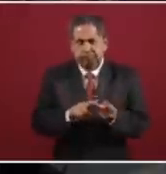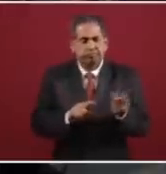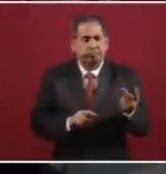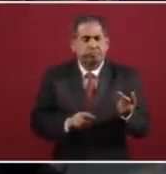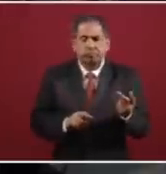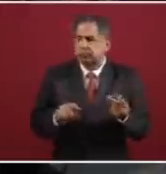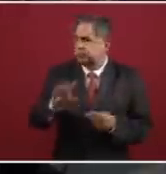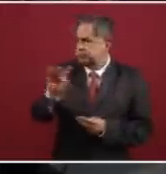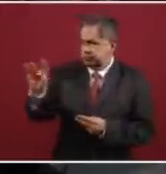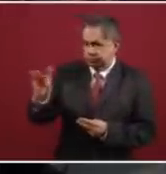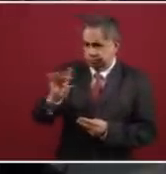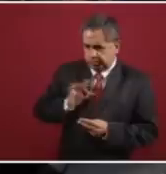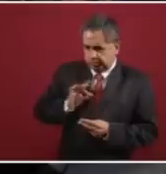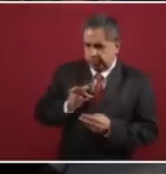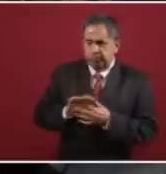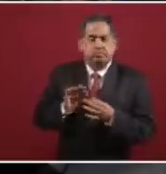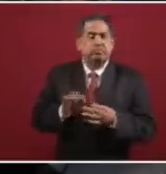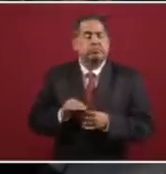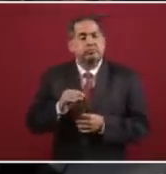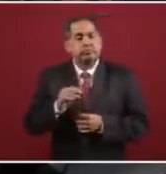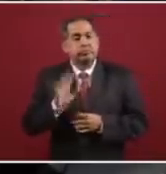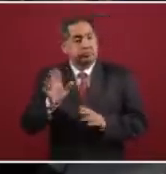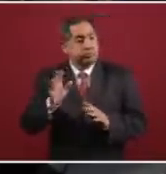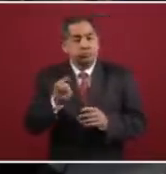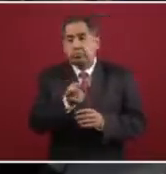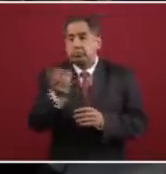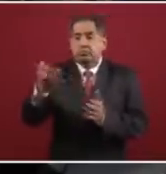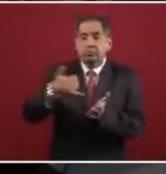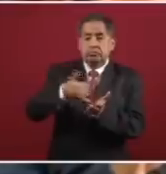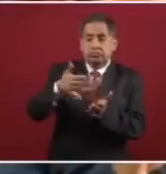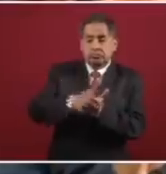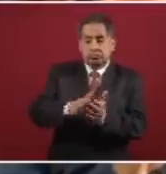nos comentan. Incluso ya se ha publicado